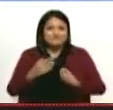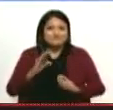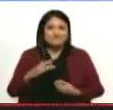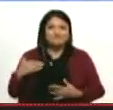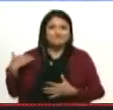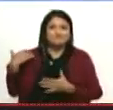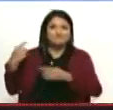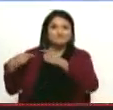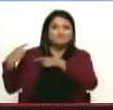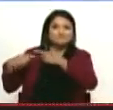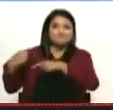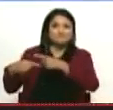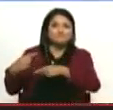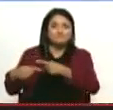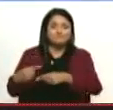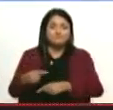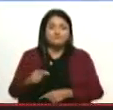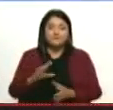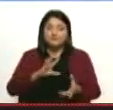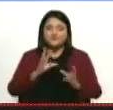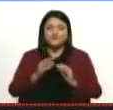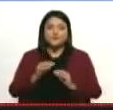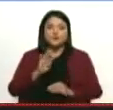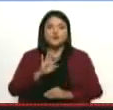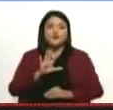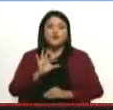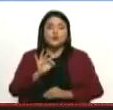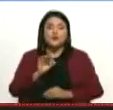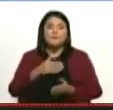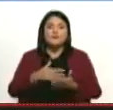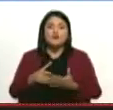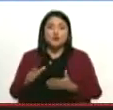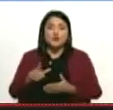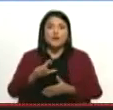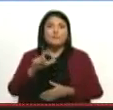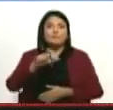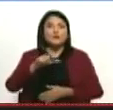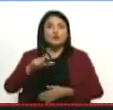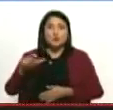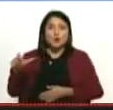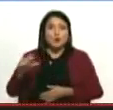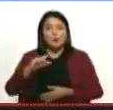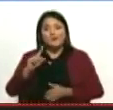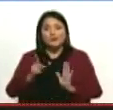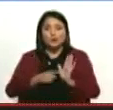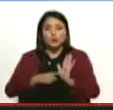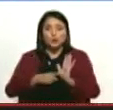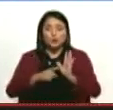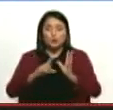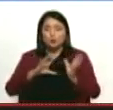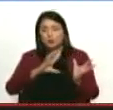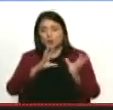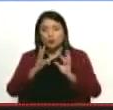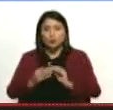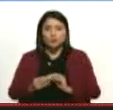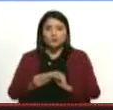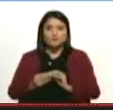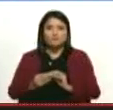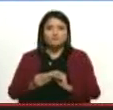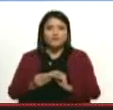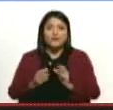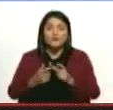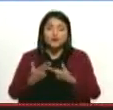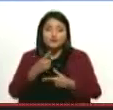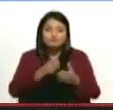una población de 450 millones en total esa institución financiera